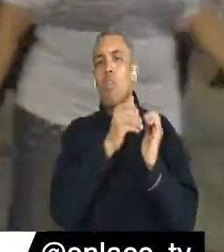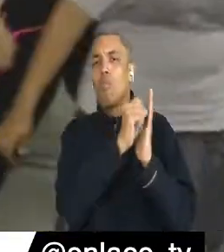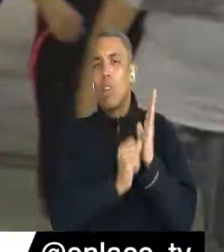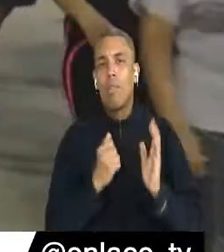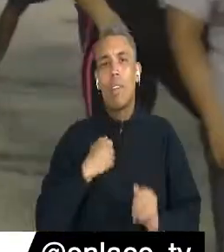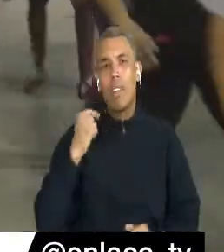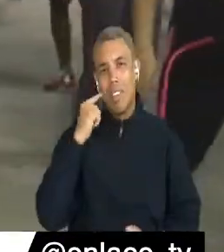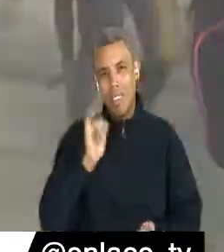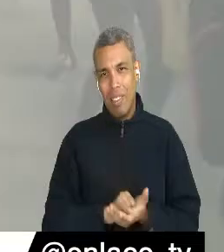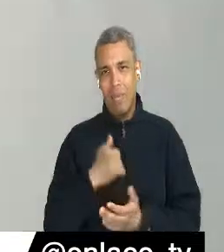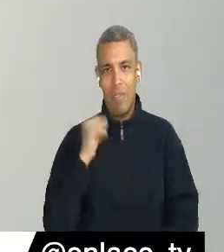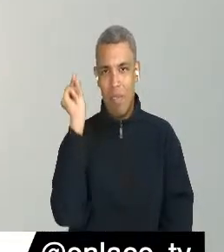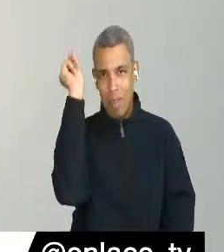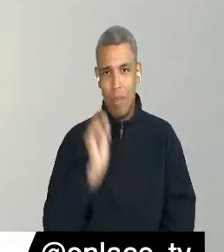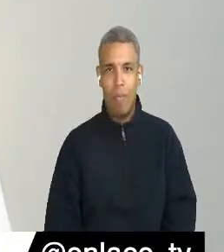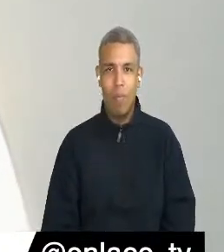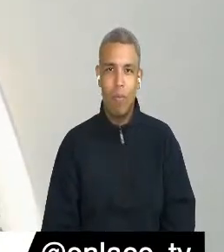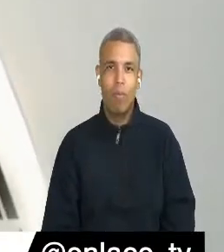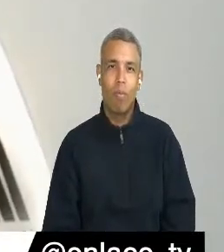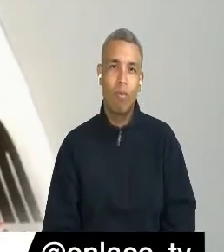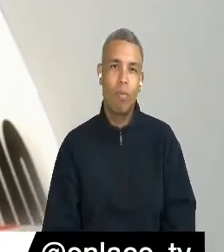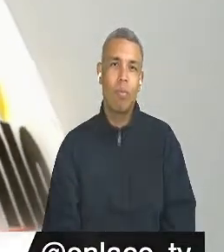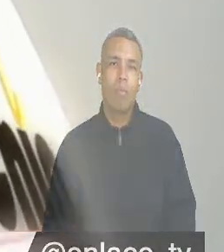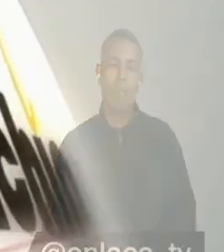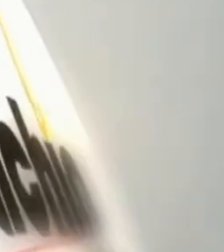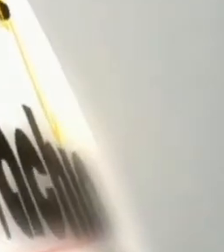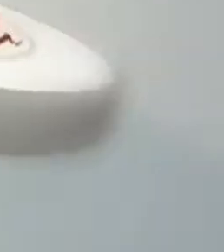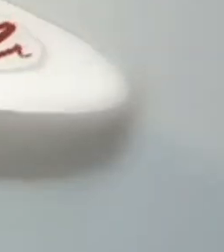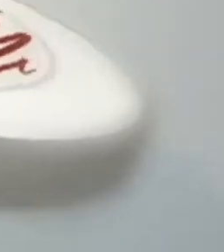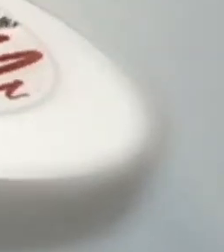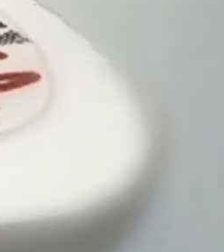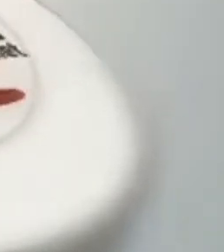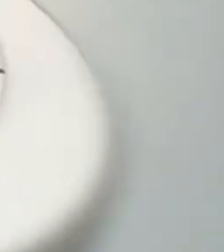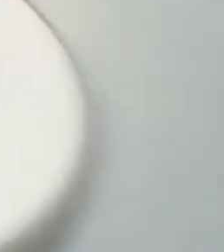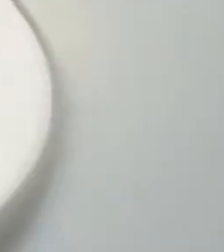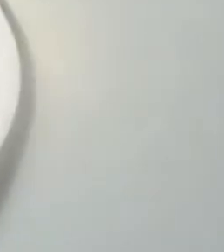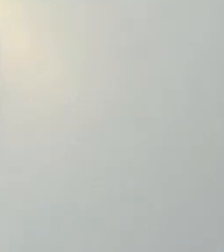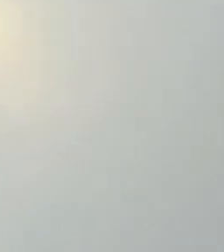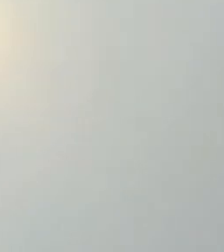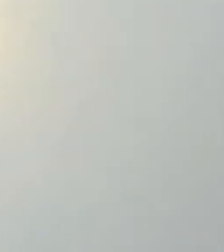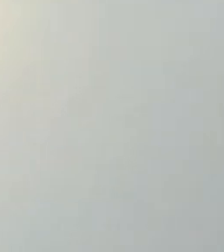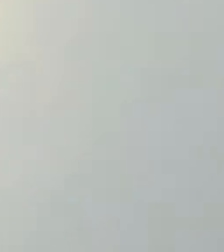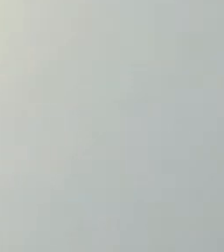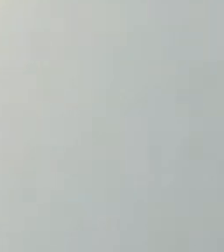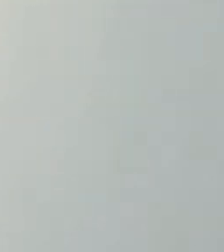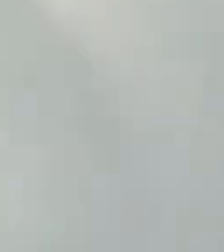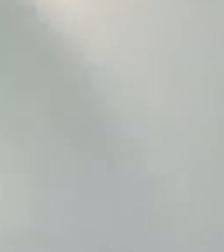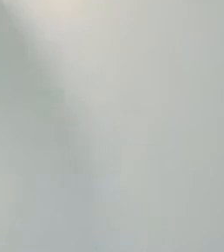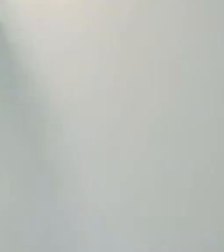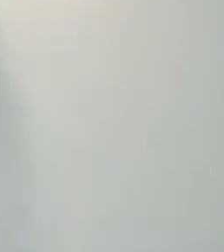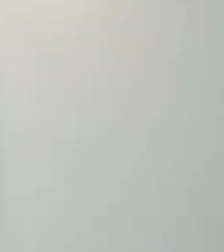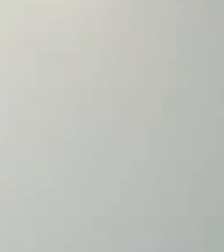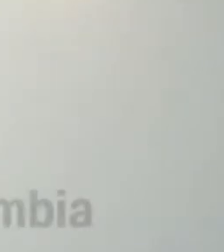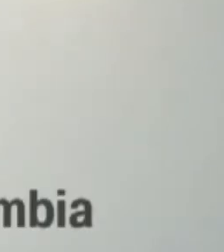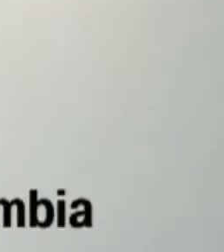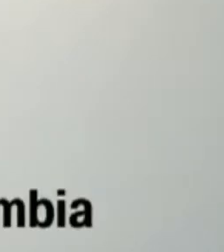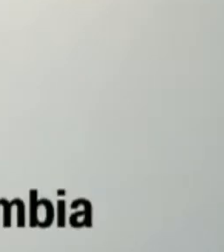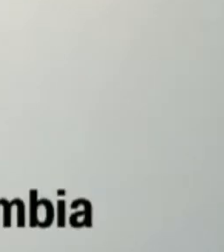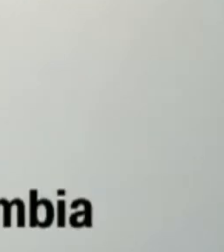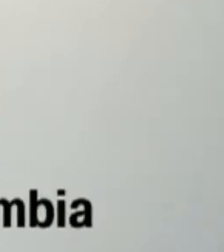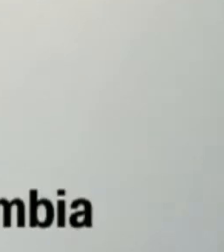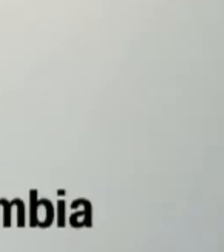Inderva. Hasta aquí los deportes, con el patrocinio de Restaurante El Machín Gourmet, ahora en su nueva sede en el